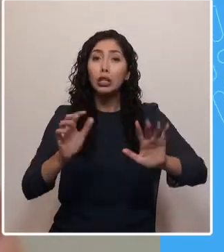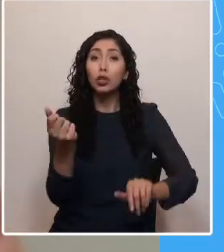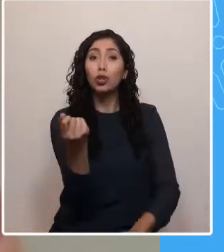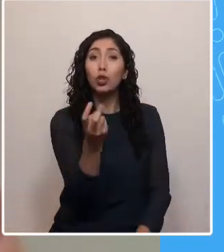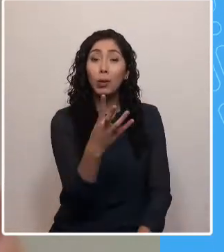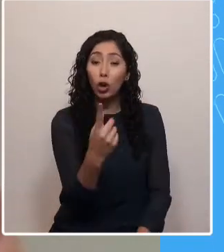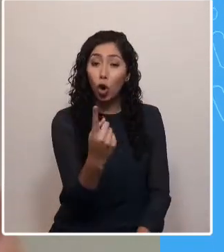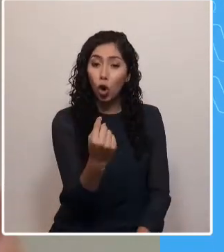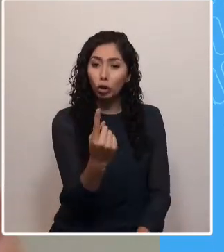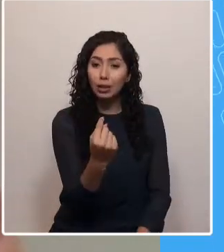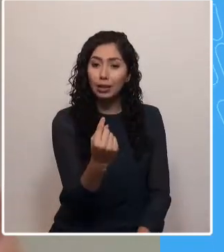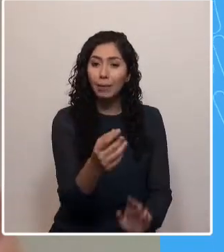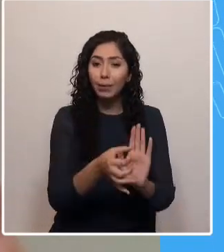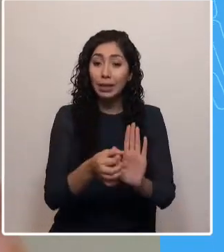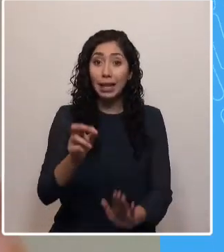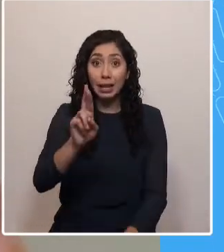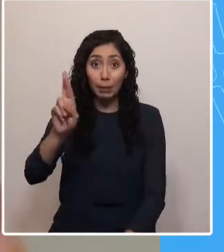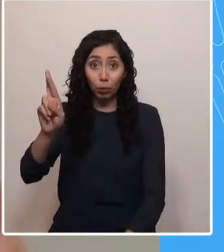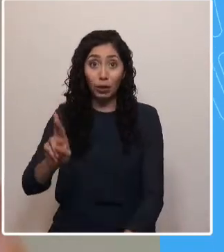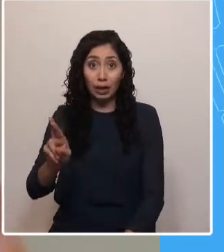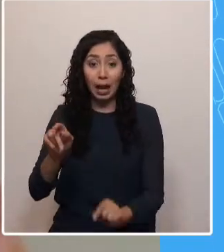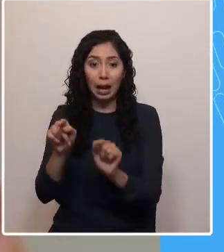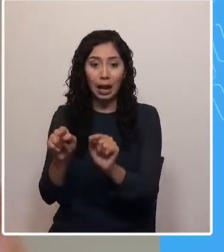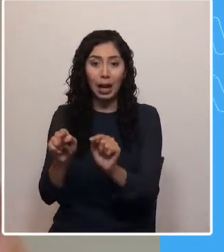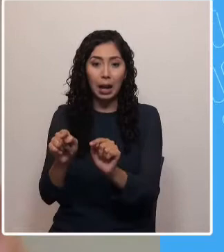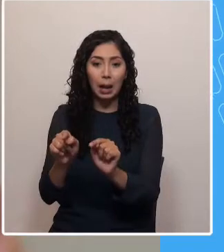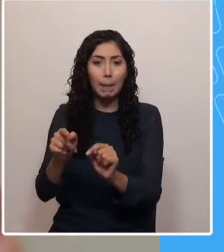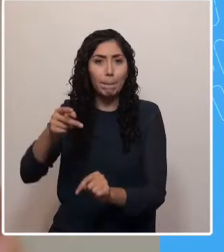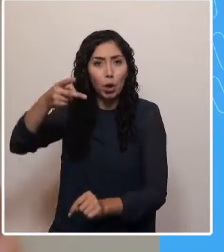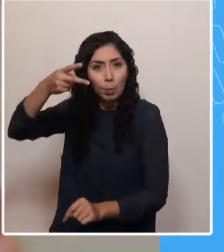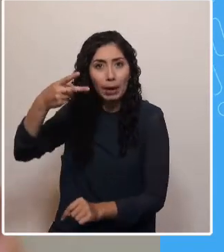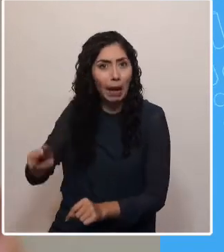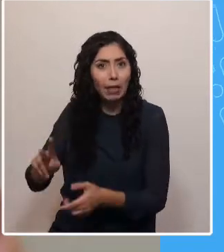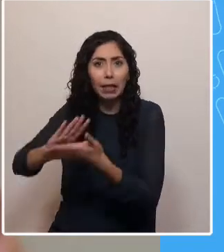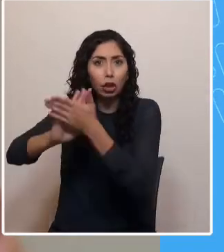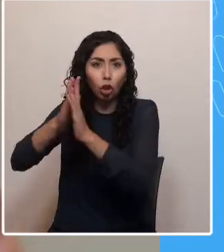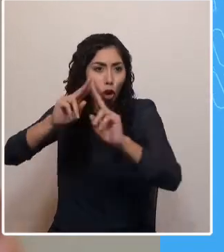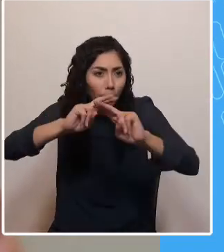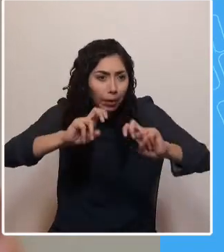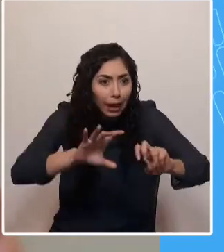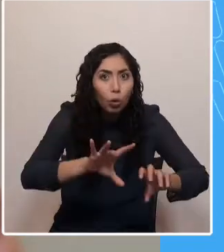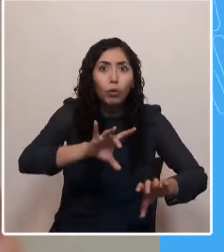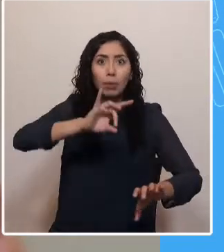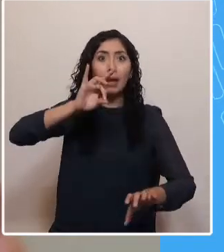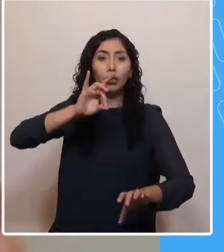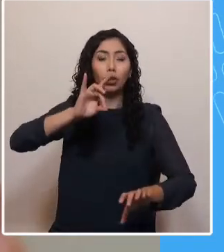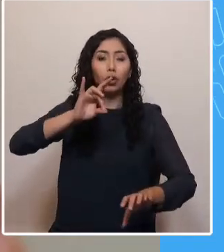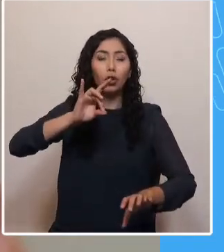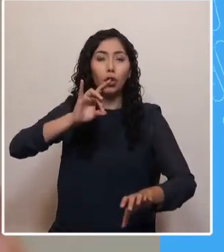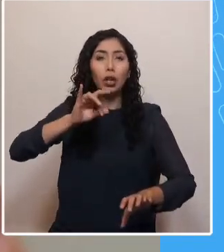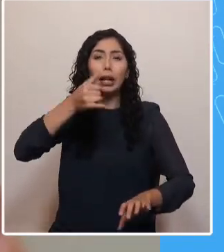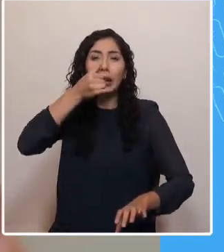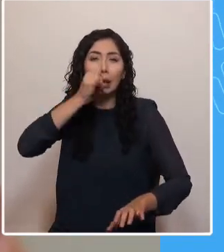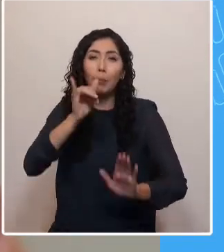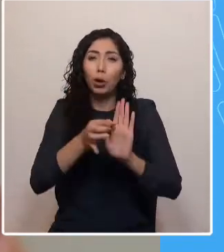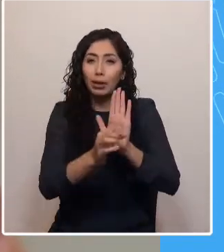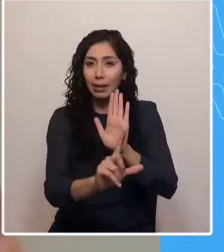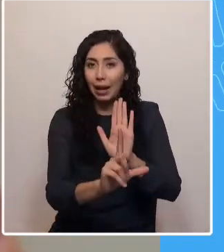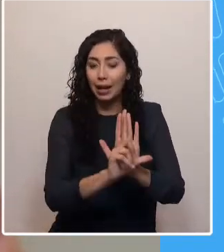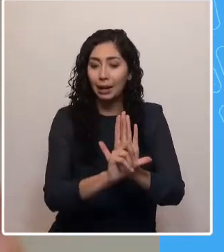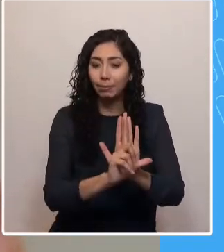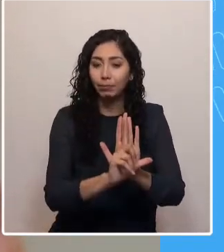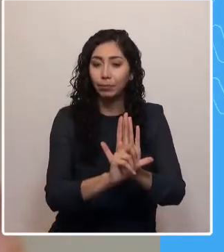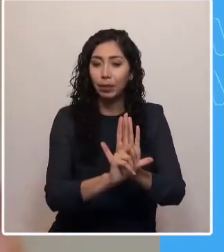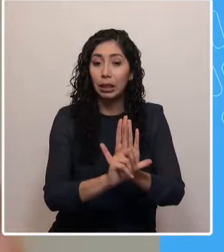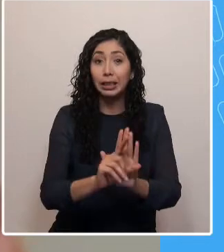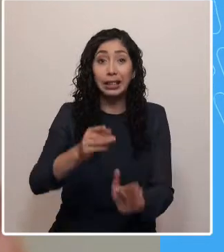de la República la propiedad exclusiva de todo descubrimiento o producción por el tiempo que concediera la ley. Si ésta exigiere su